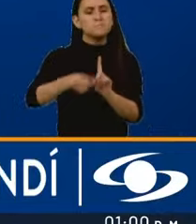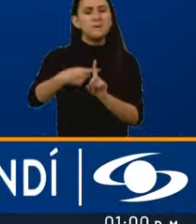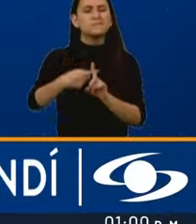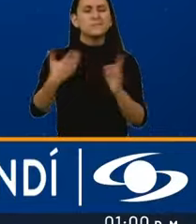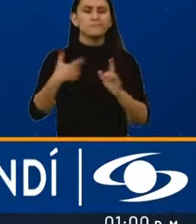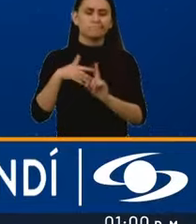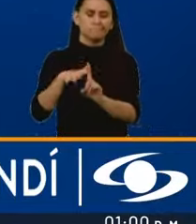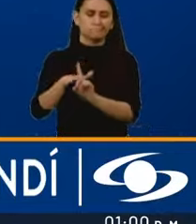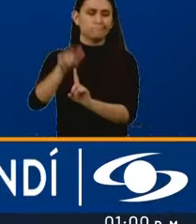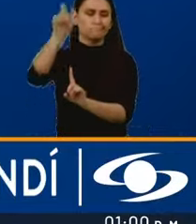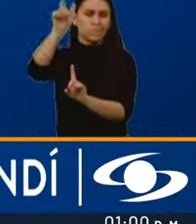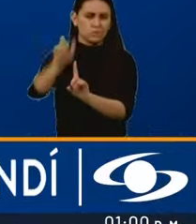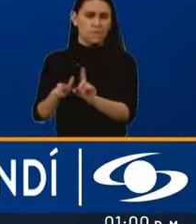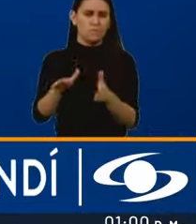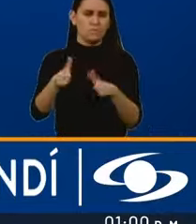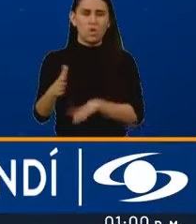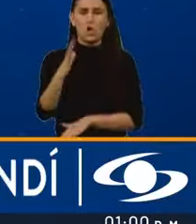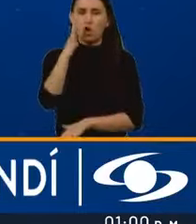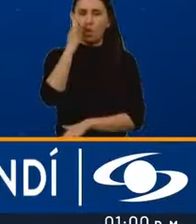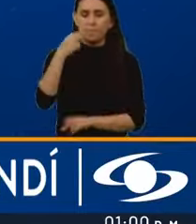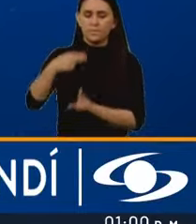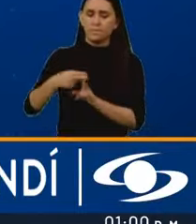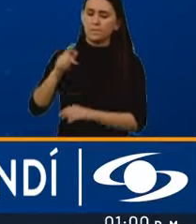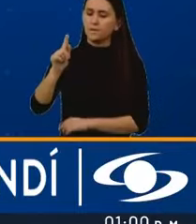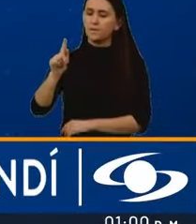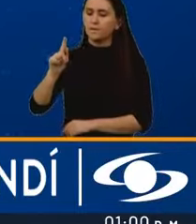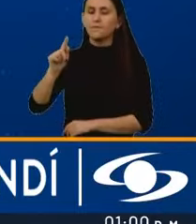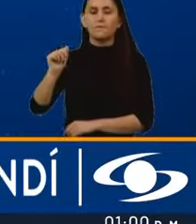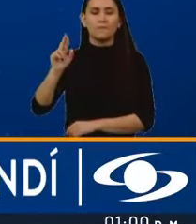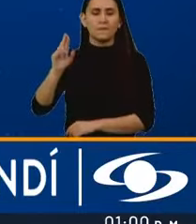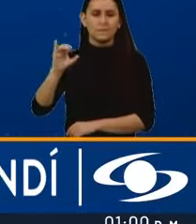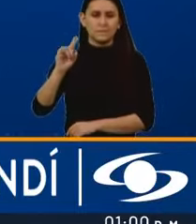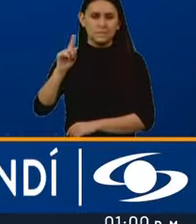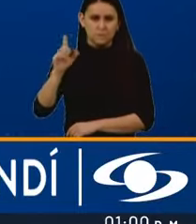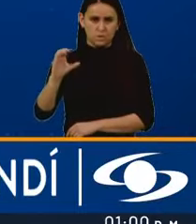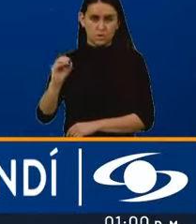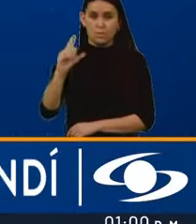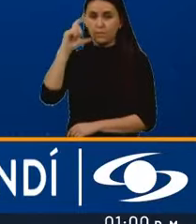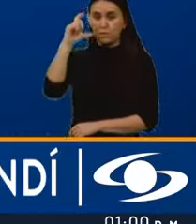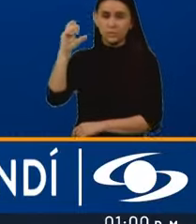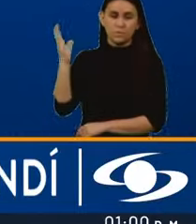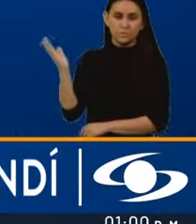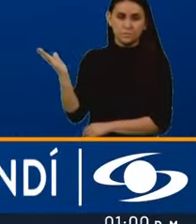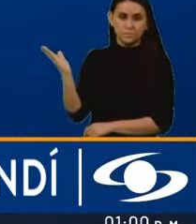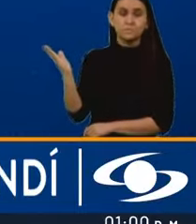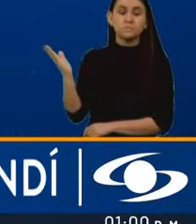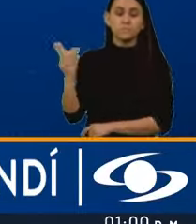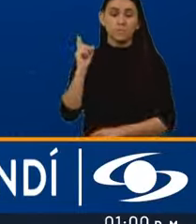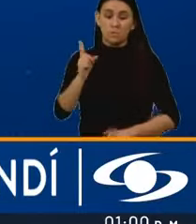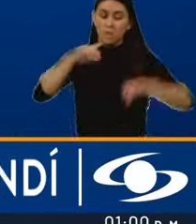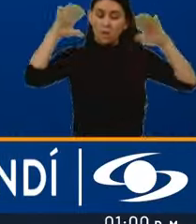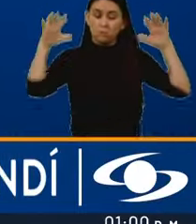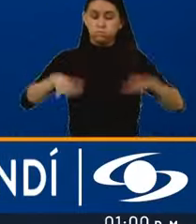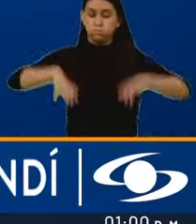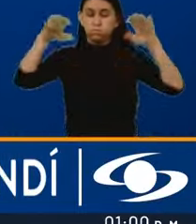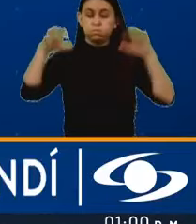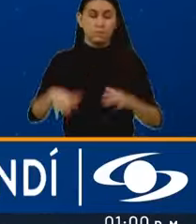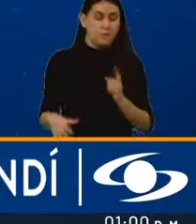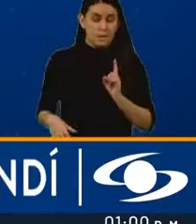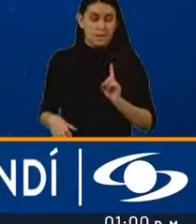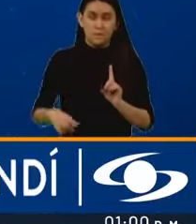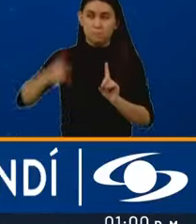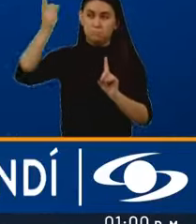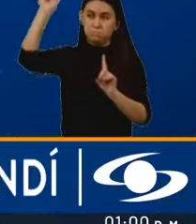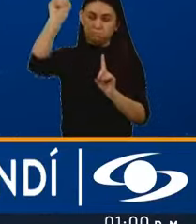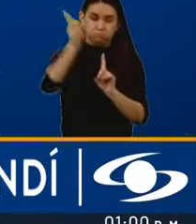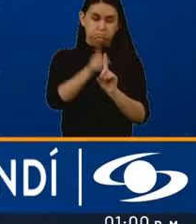una persona identificada como Francisco Javier Villafragil, a quien durante el fuerte aguacero fue alcanzado por un rayo.